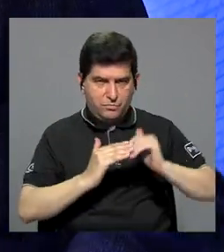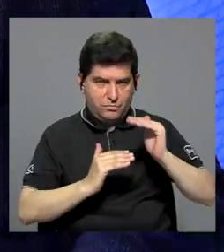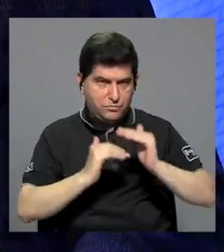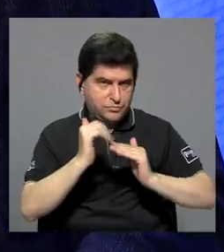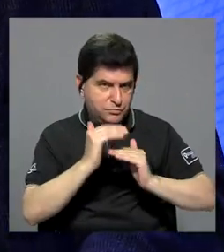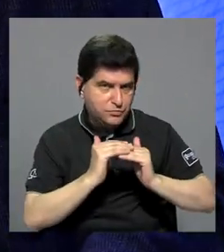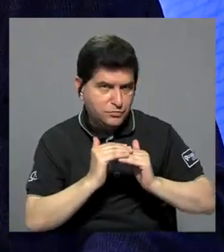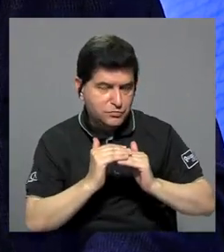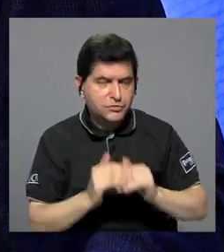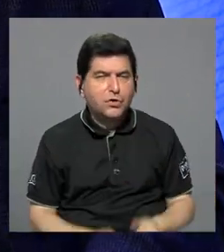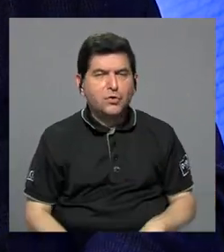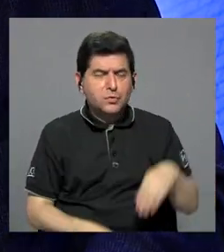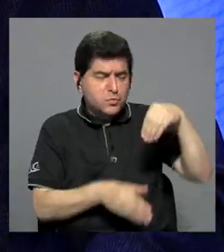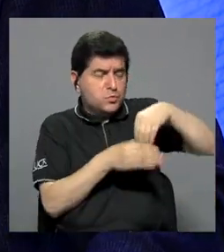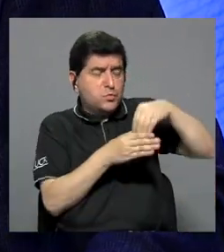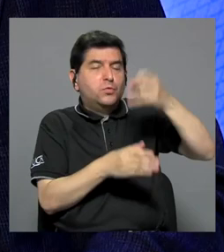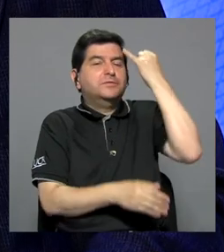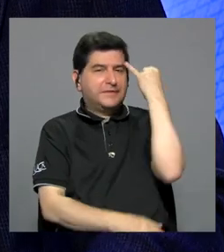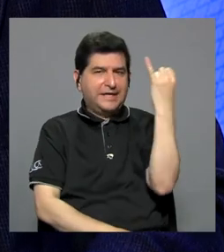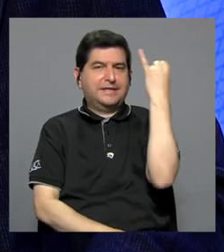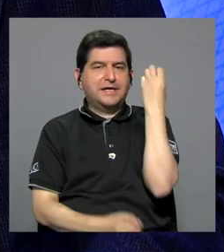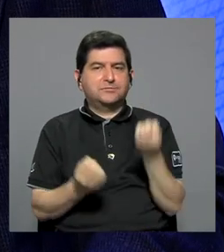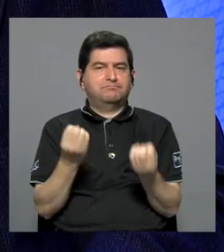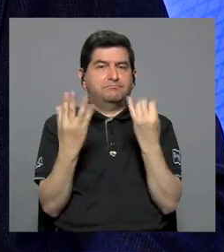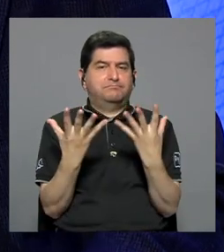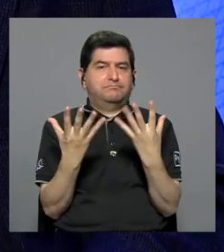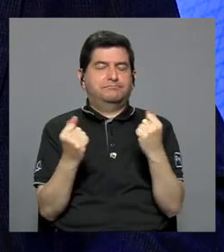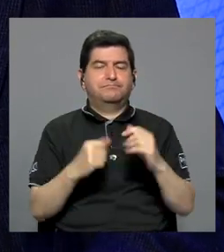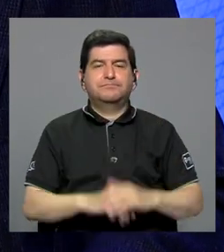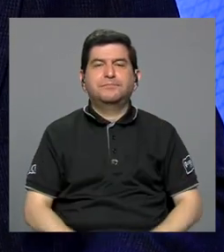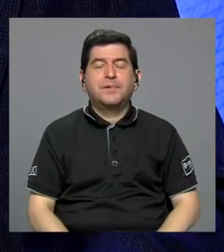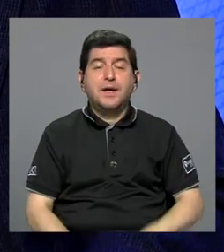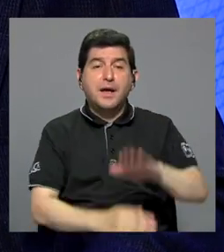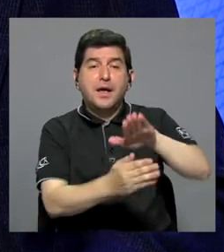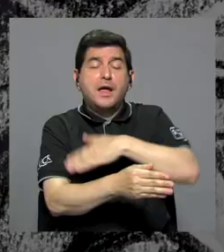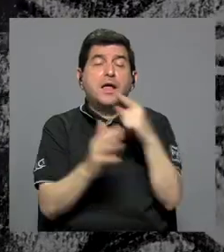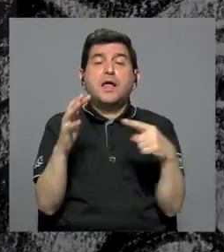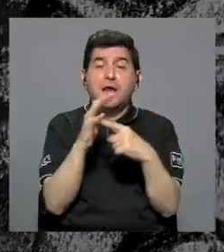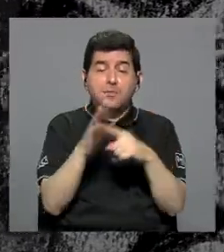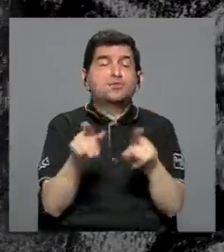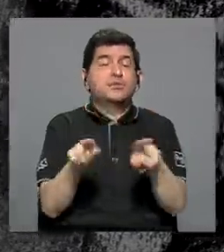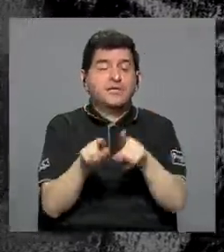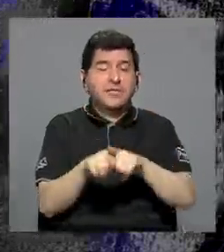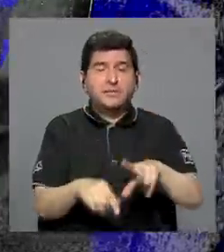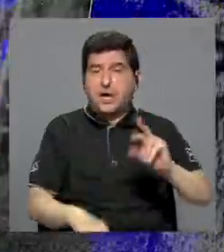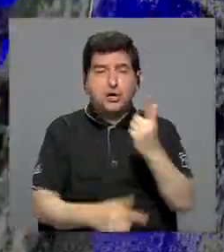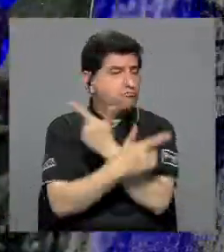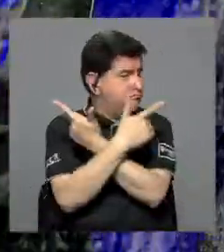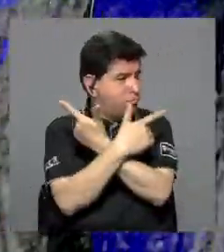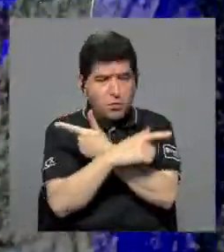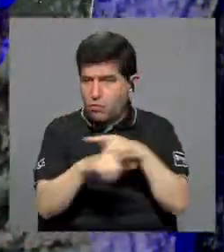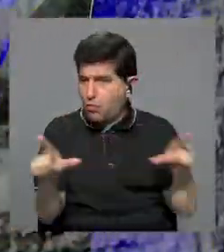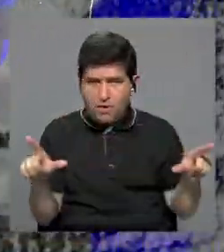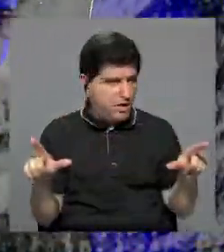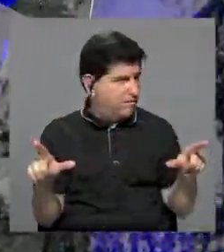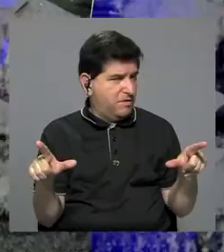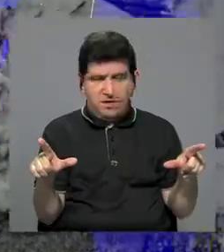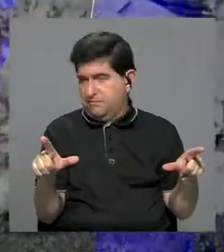construcción viene cargada de ideología, por supuesto, ¿verdad? Y las músicas populares no están exentas de,